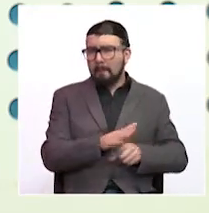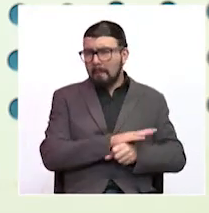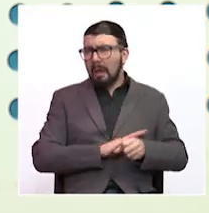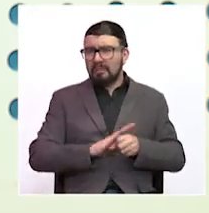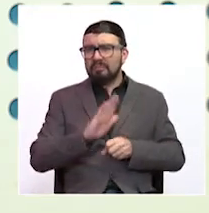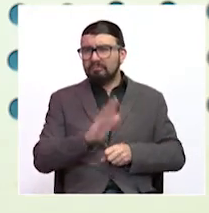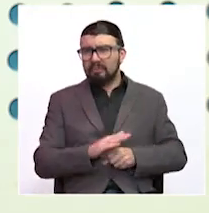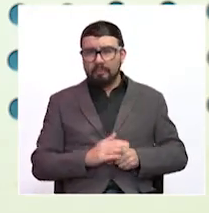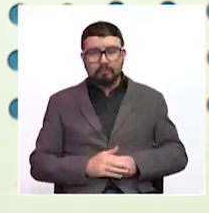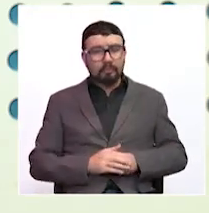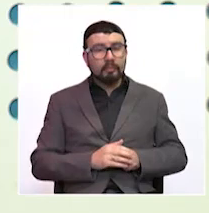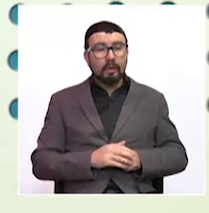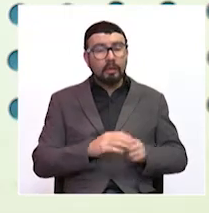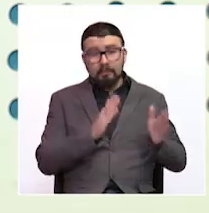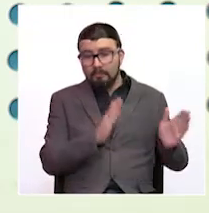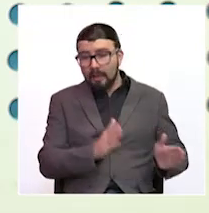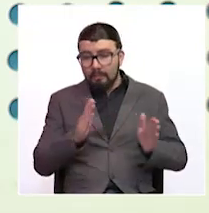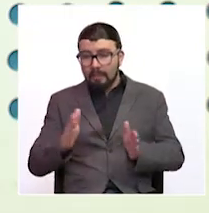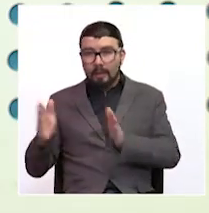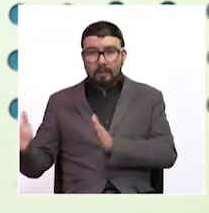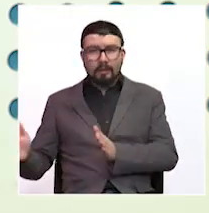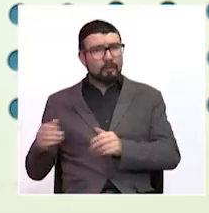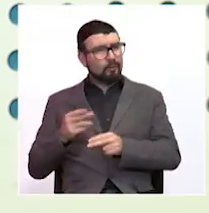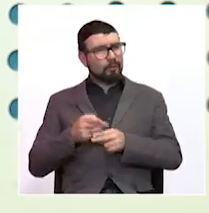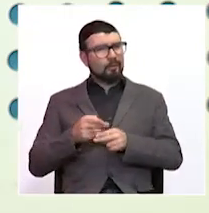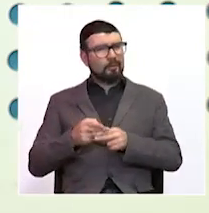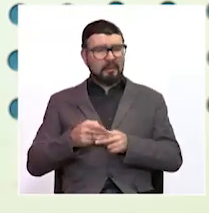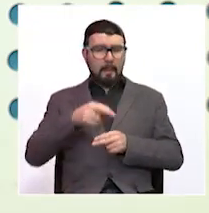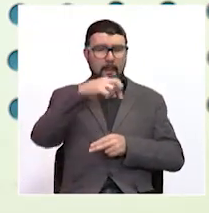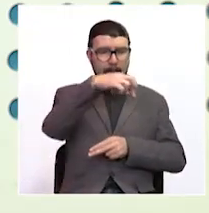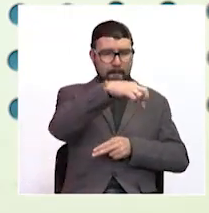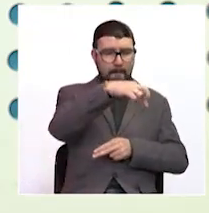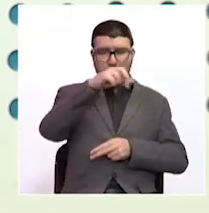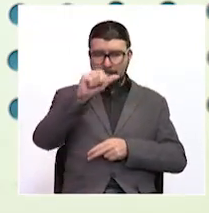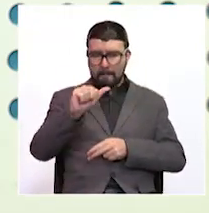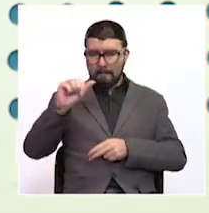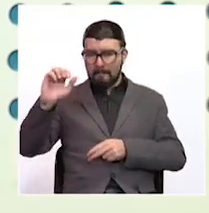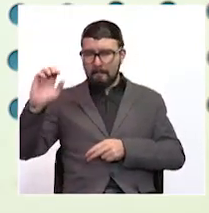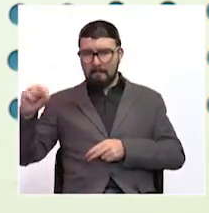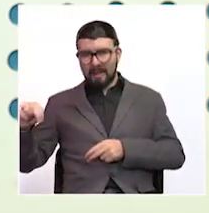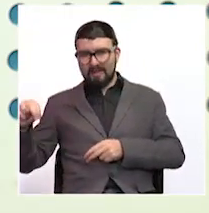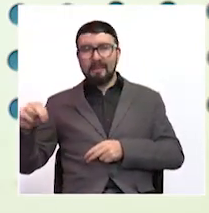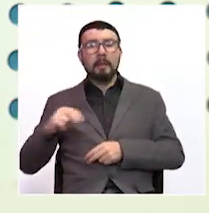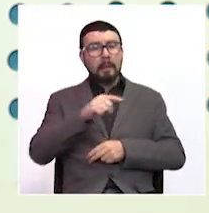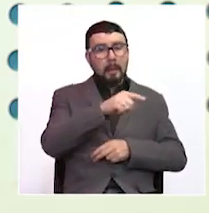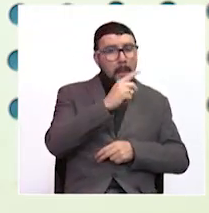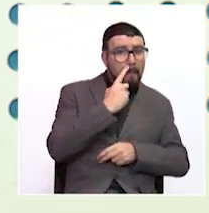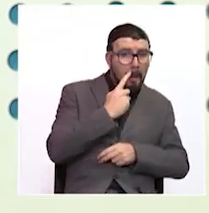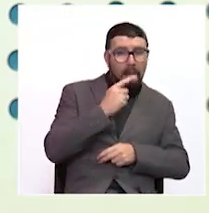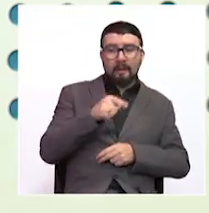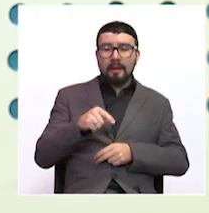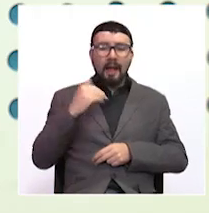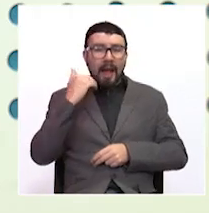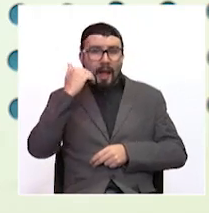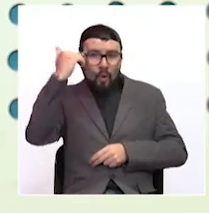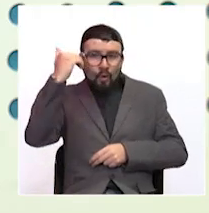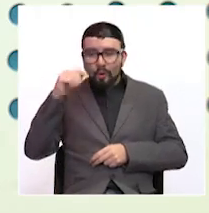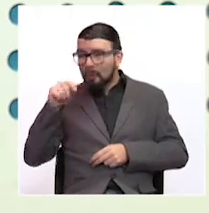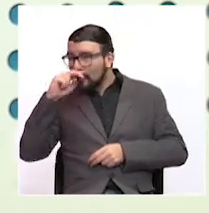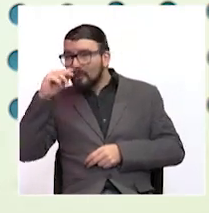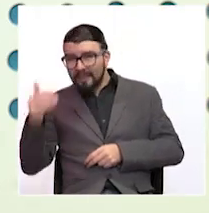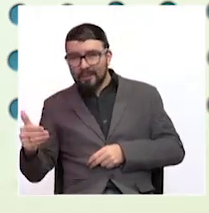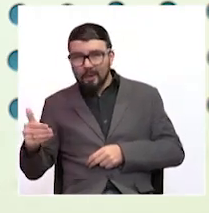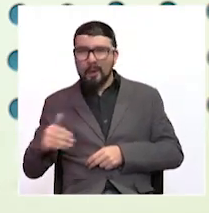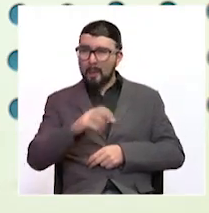sintetizan en una sigla que llaman el pan o sea el padre del adulto y el niño tres etapas que influyen y determinan